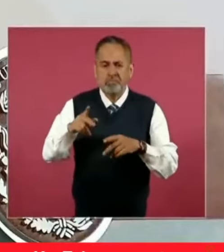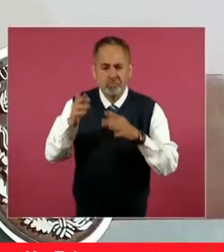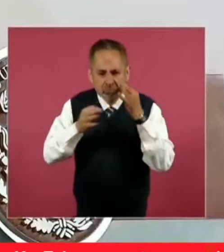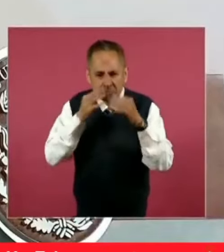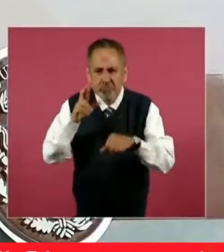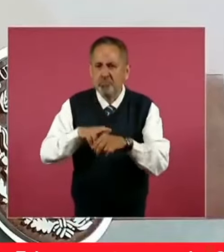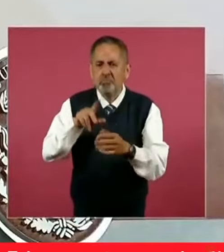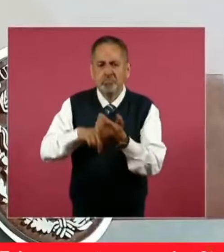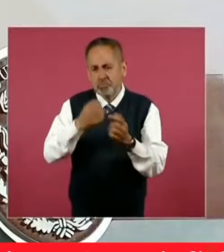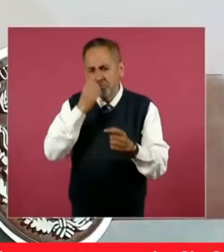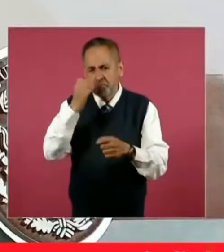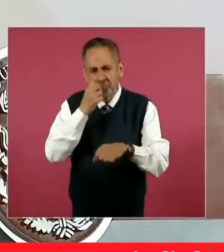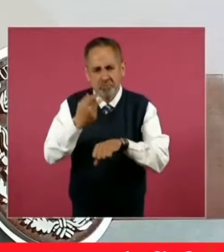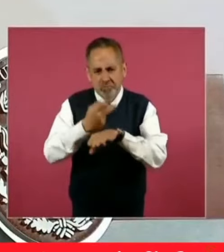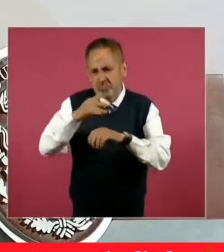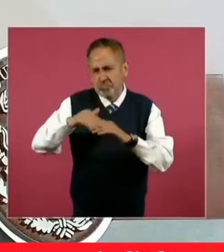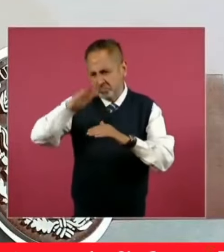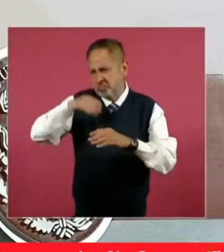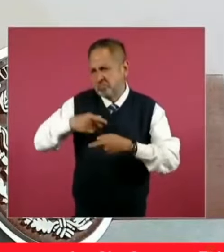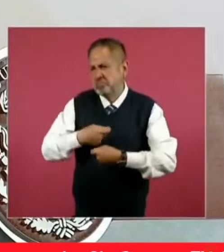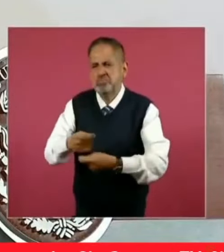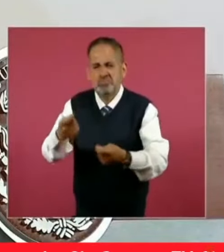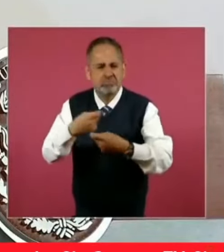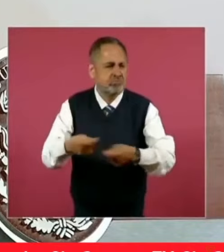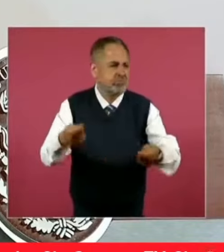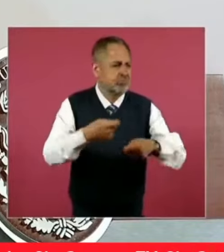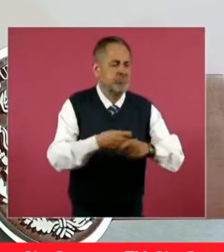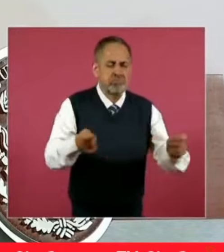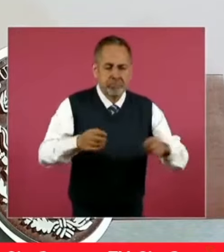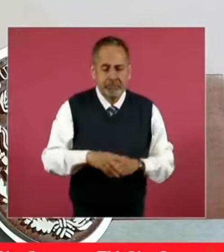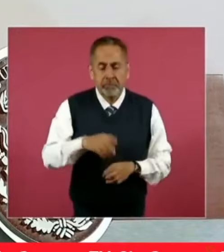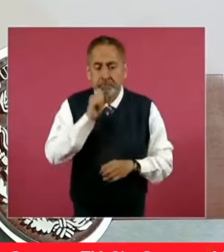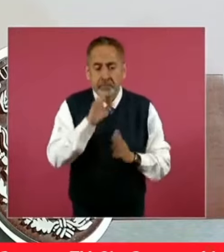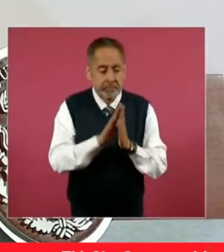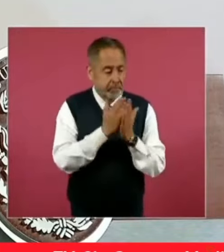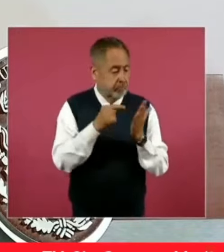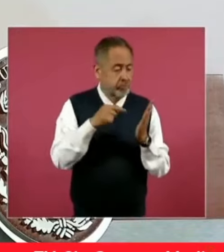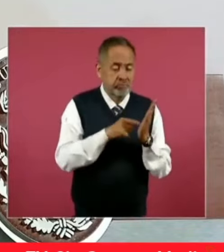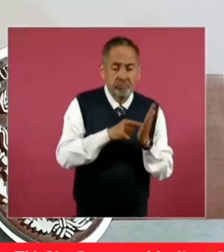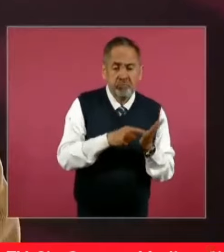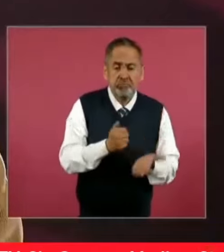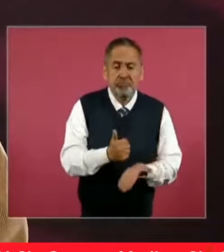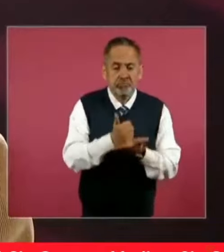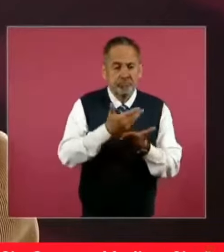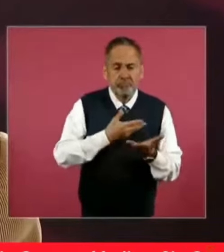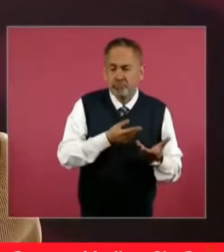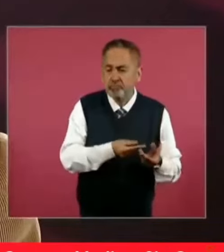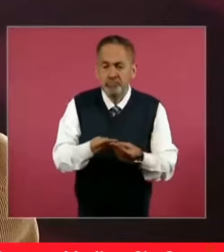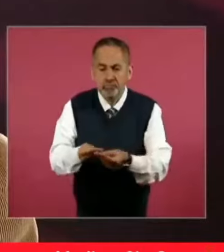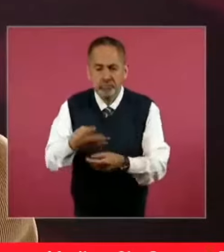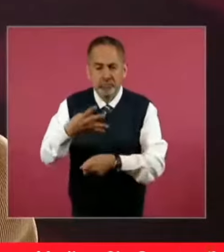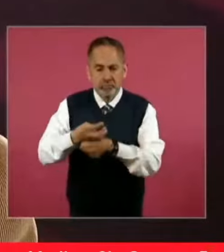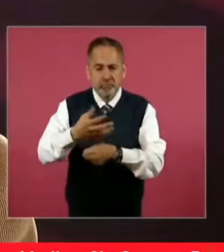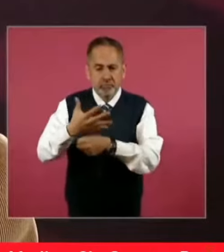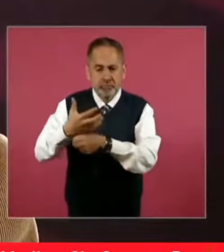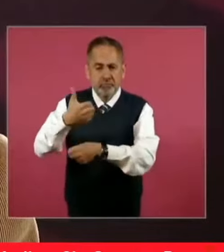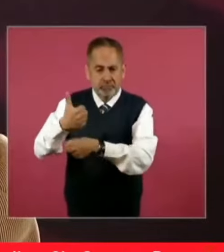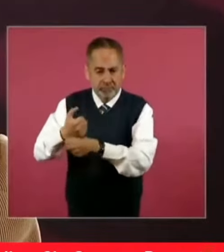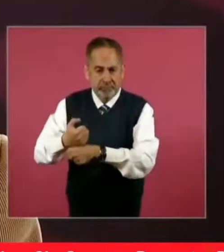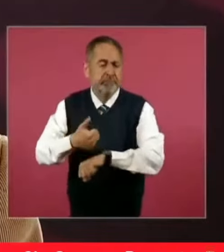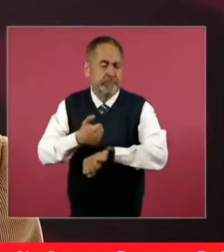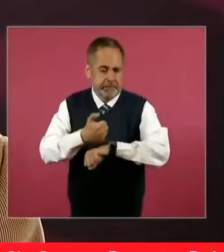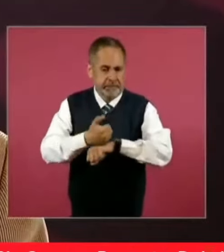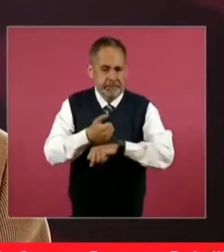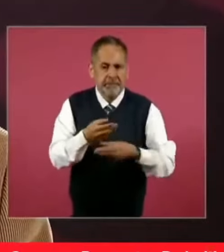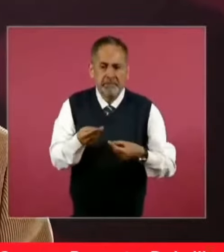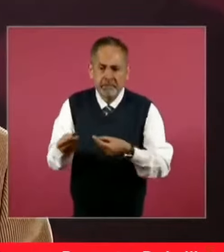de educación media básica. Además, se adaptó como libro de texto auxiliar para 4., 5. y 6. de